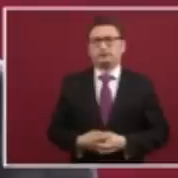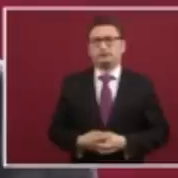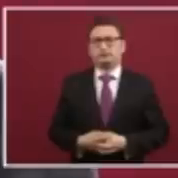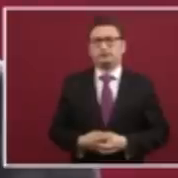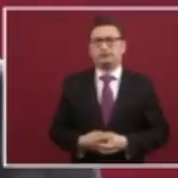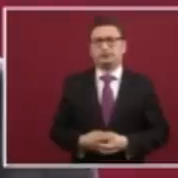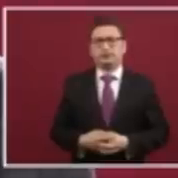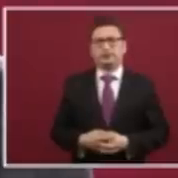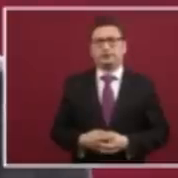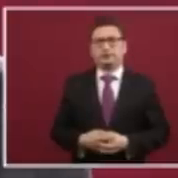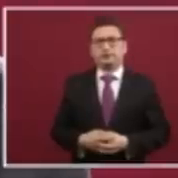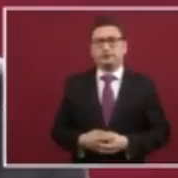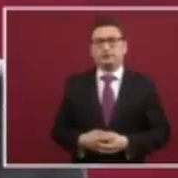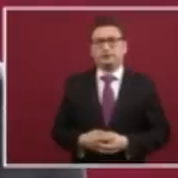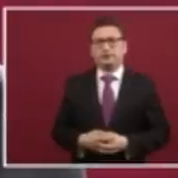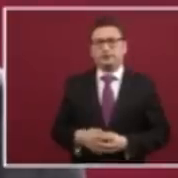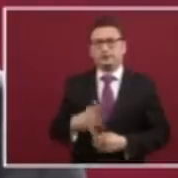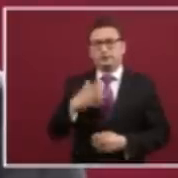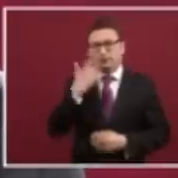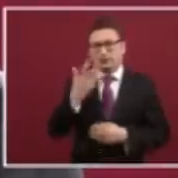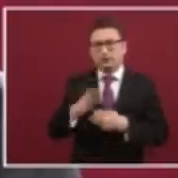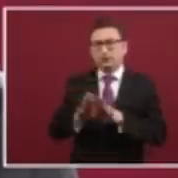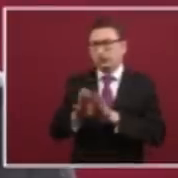la política arancelaria,